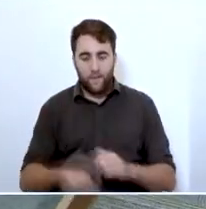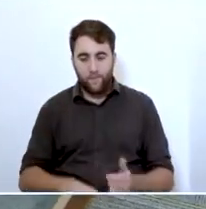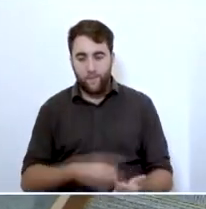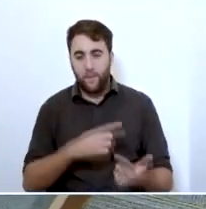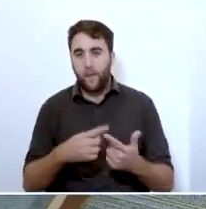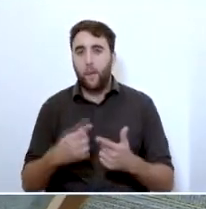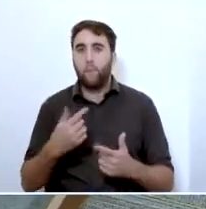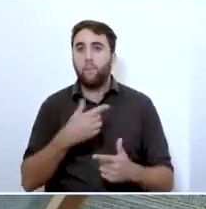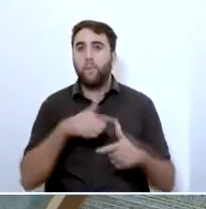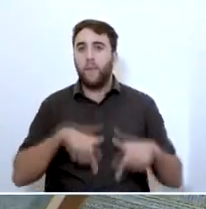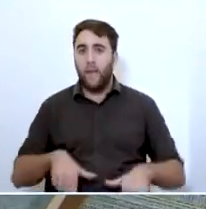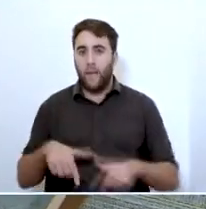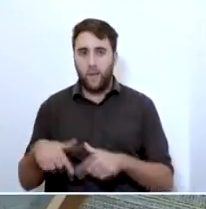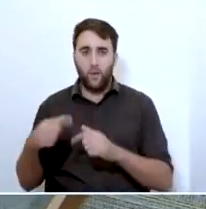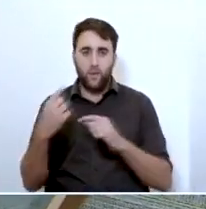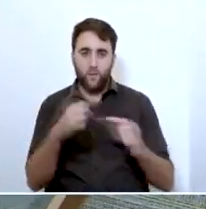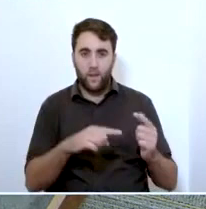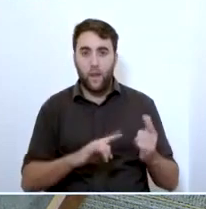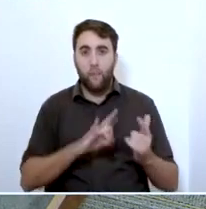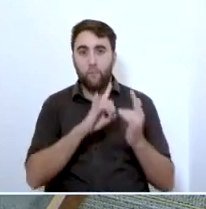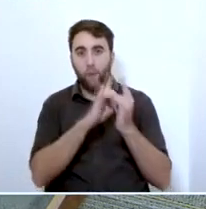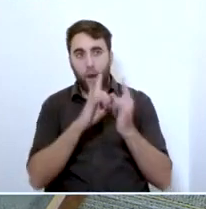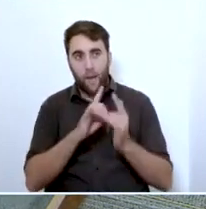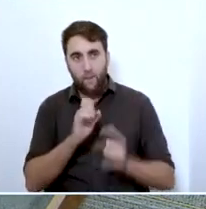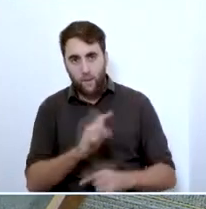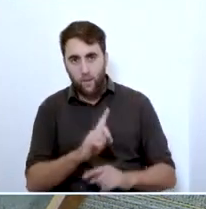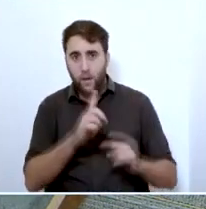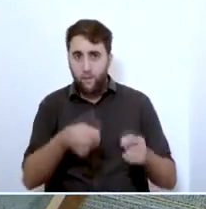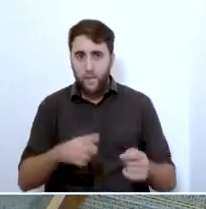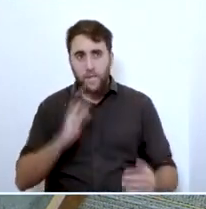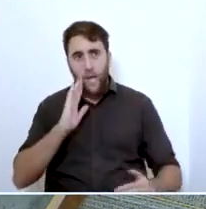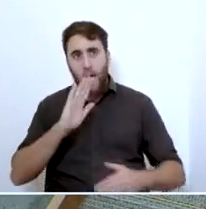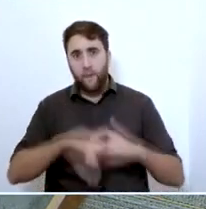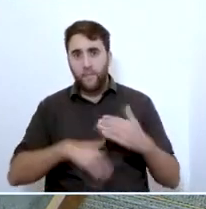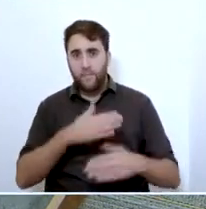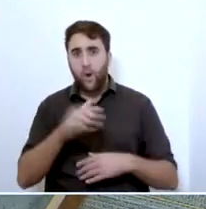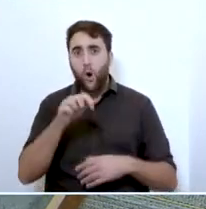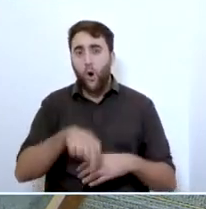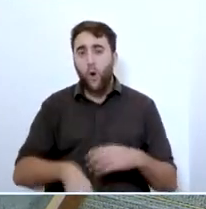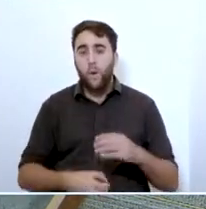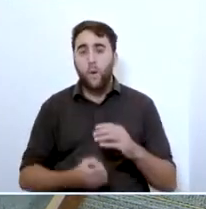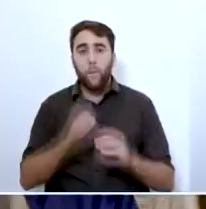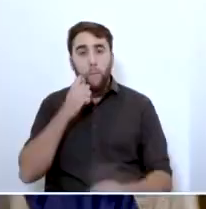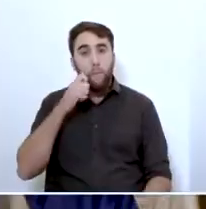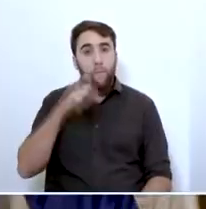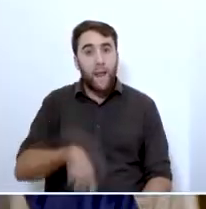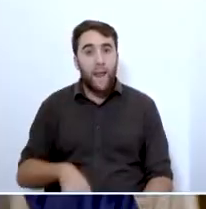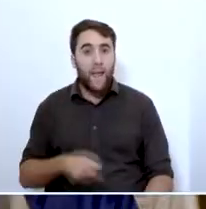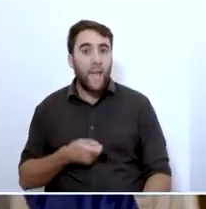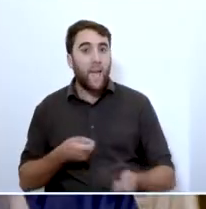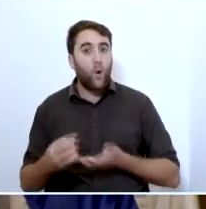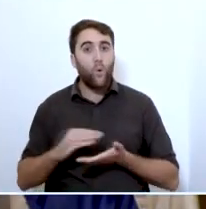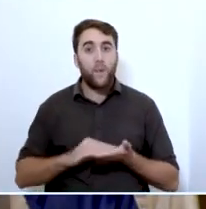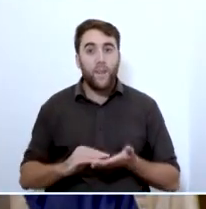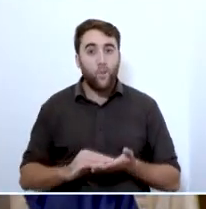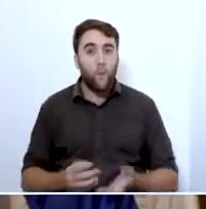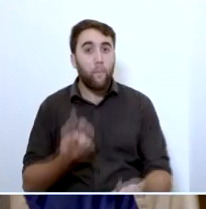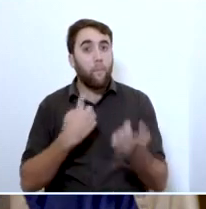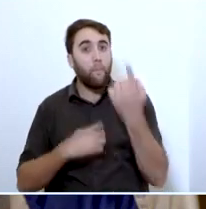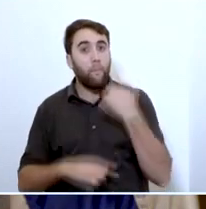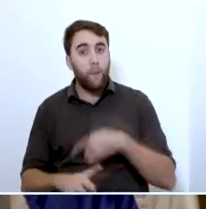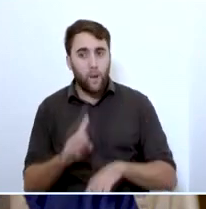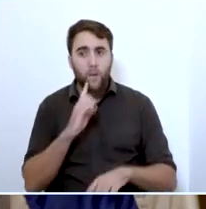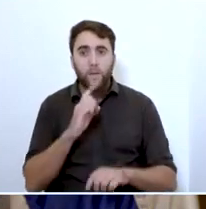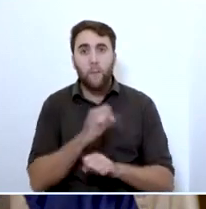ministerios poder legislativo porque hemos avanzado hoy se lanza el plan ejecutivo pero hasta el día de hoy es posible